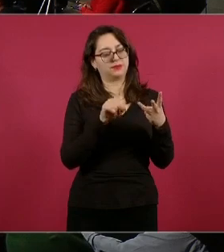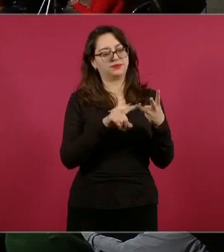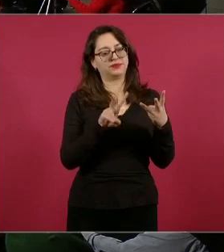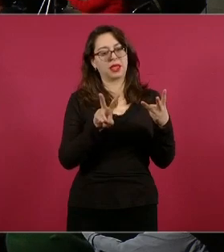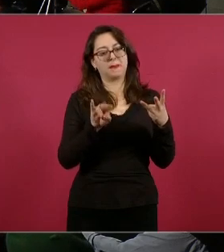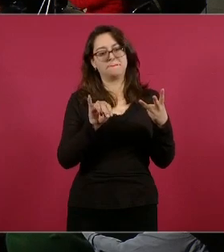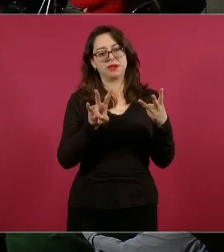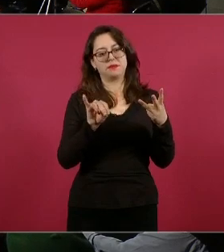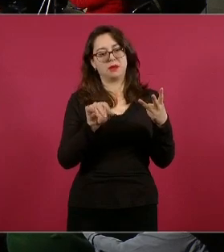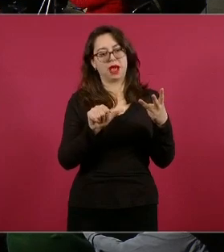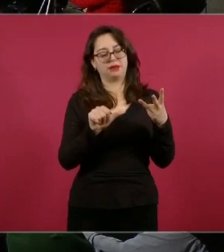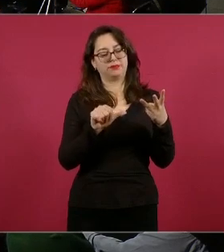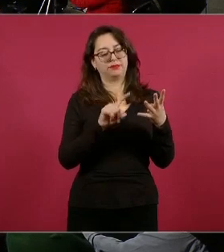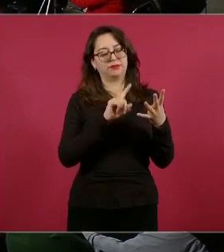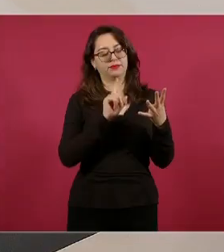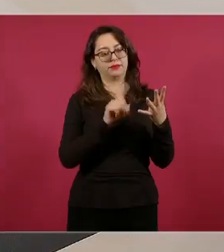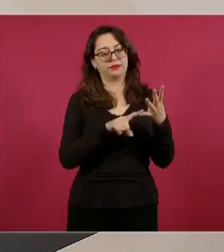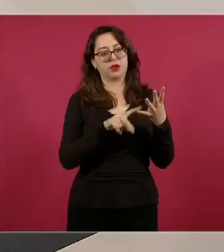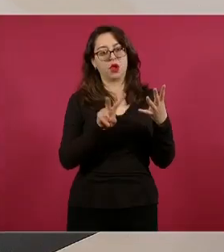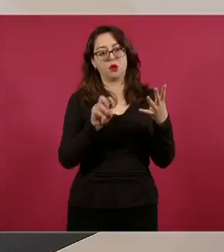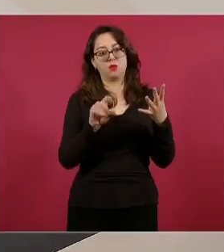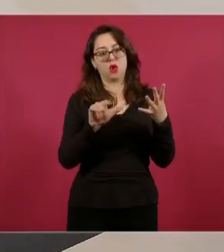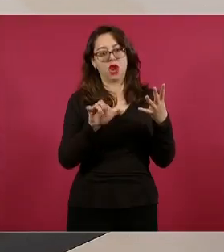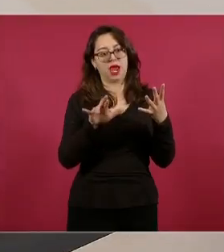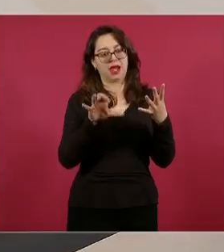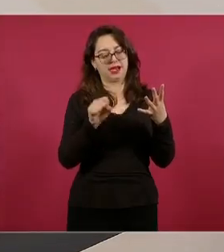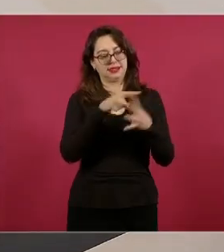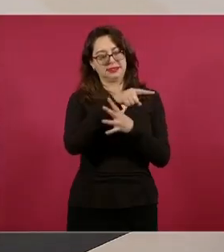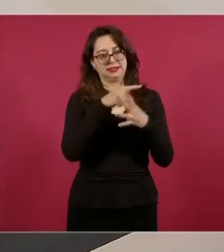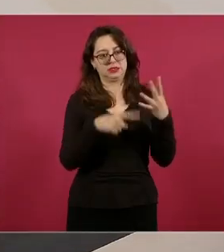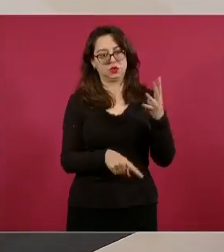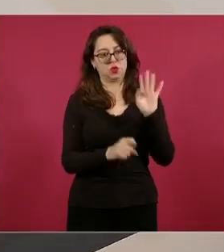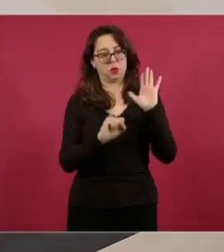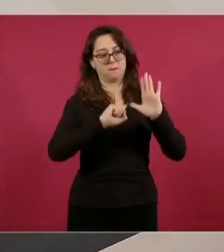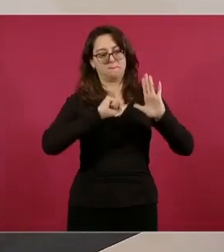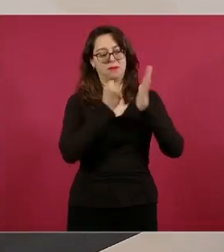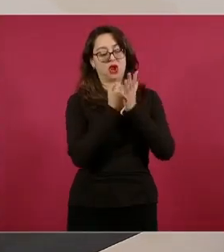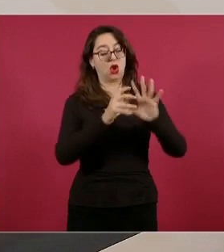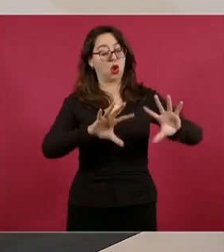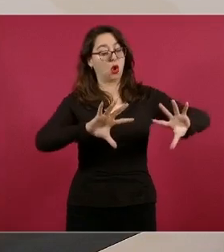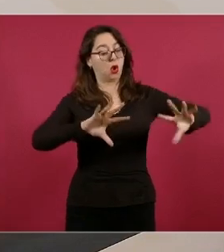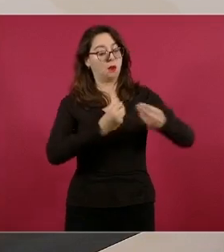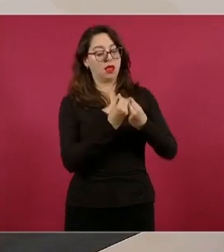Viva Aerobús y Volaris. En total,